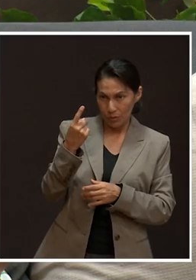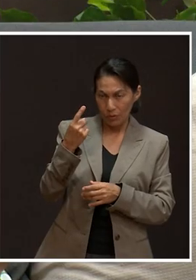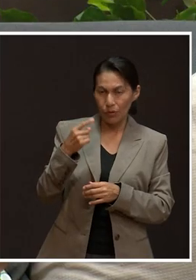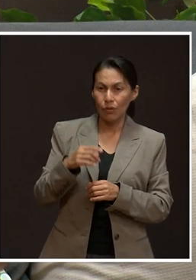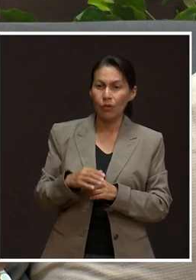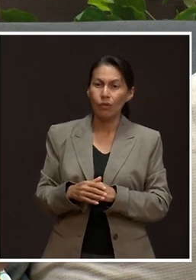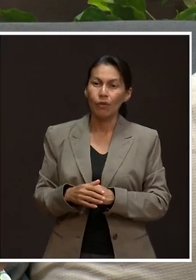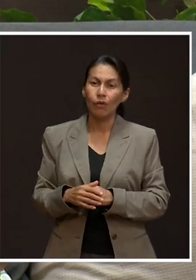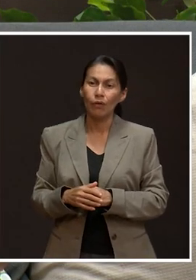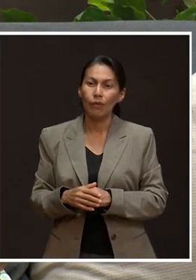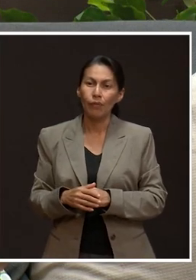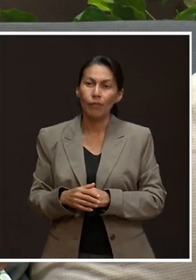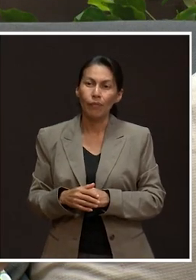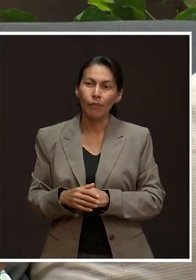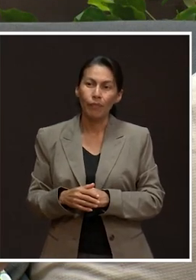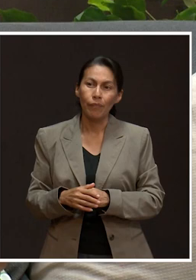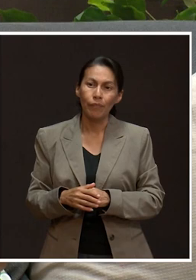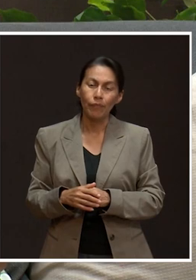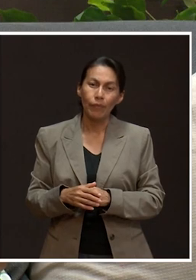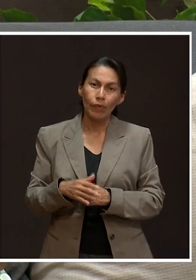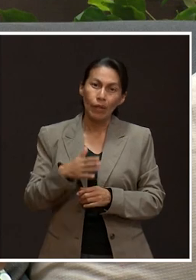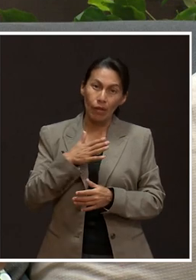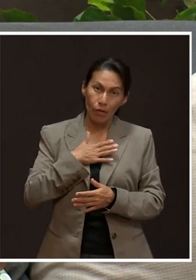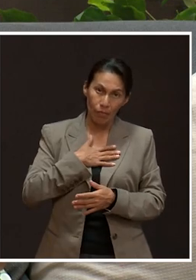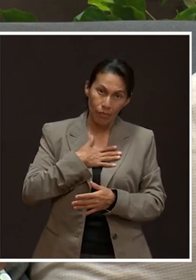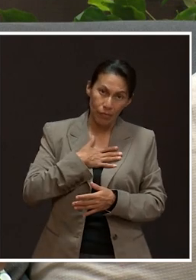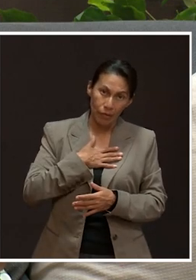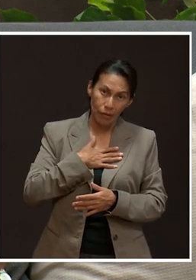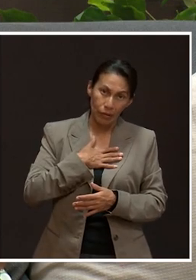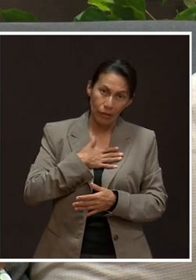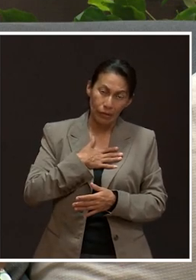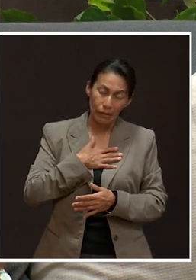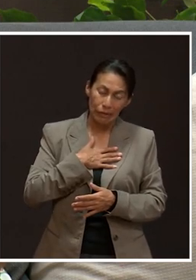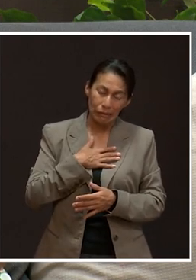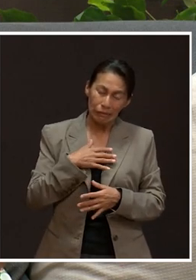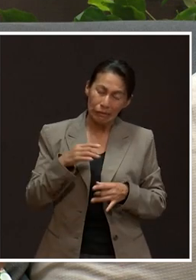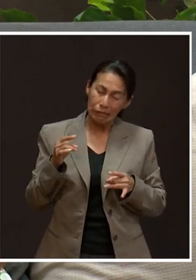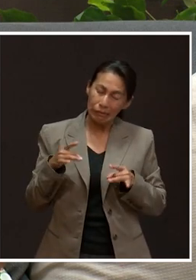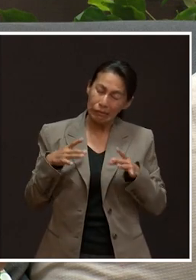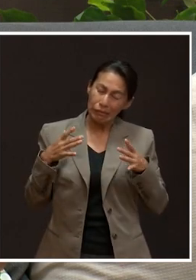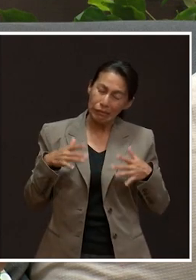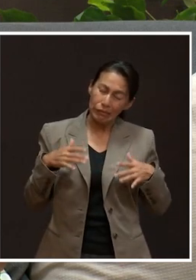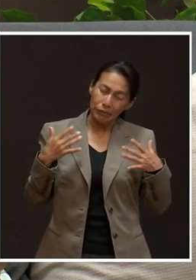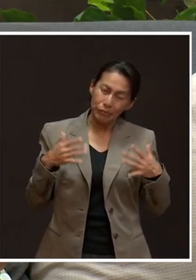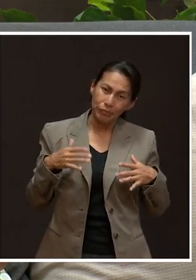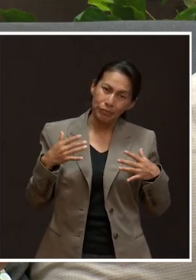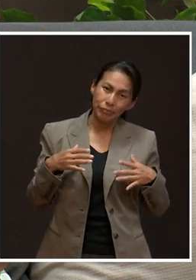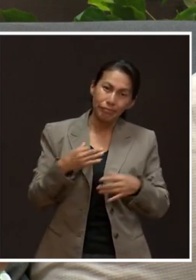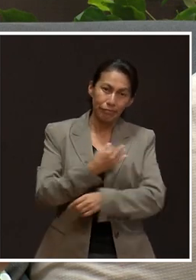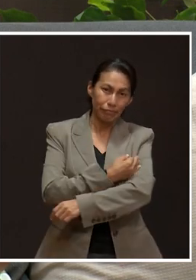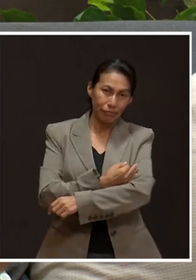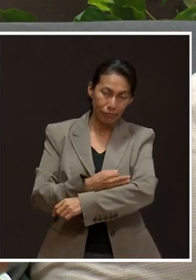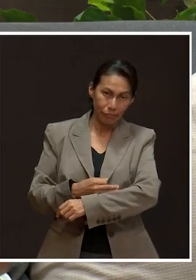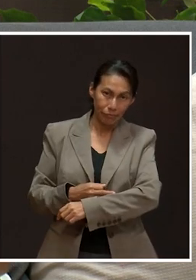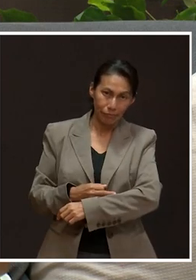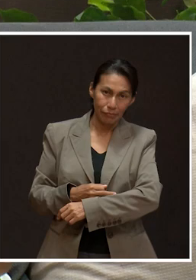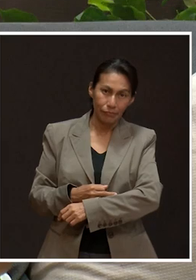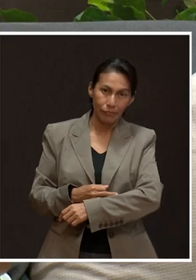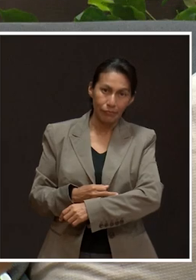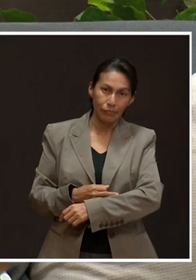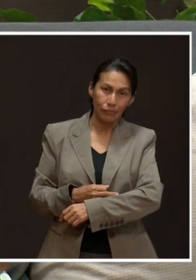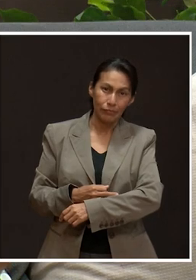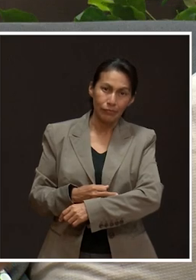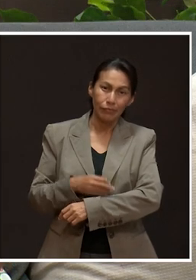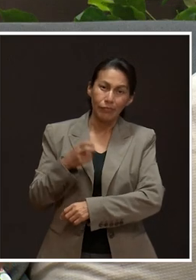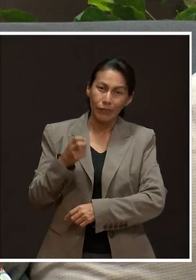pasó algo que a mí sí me afectó muy, muy, muy fuerte. Fue algo familiar,